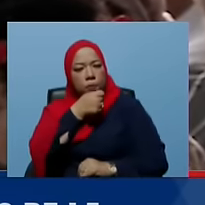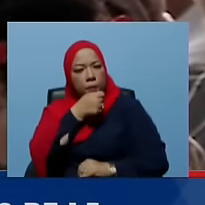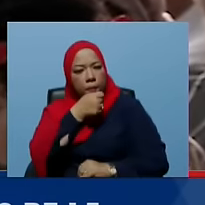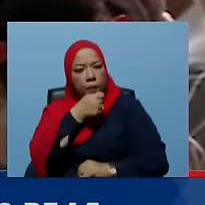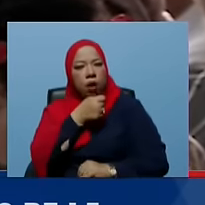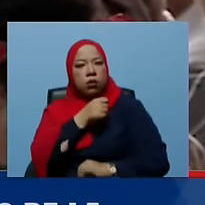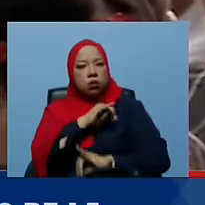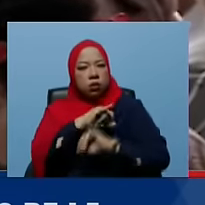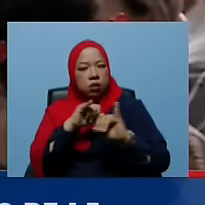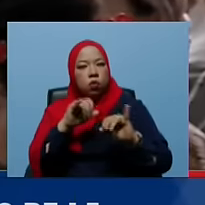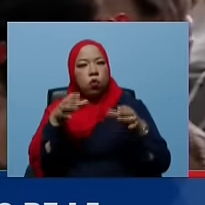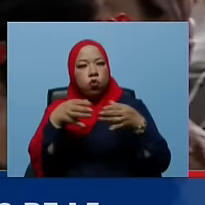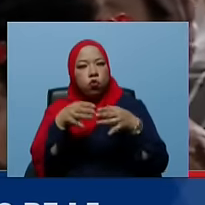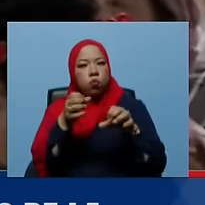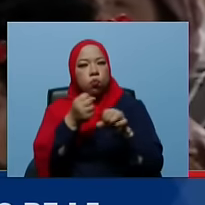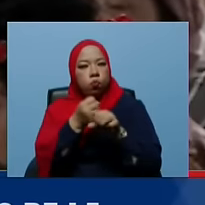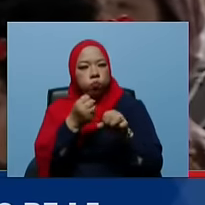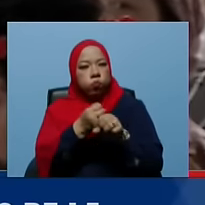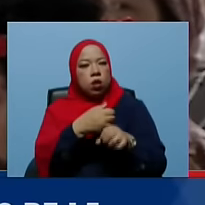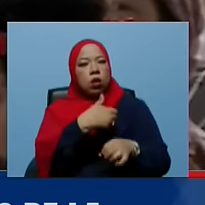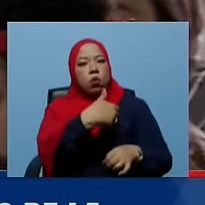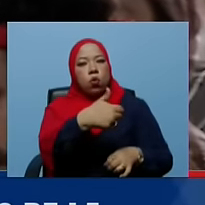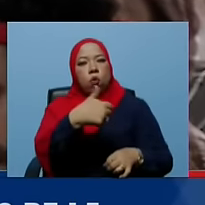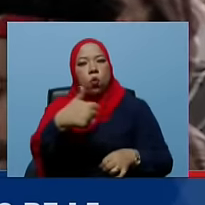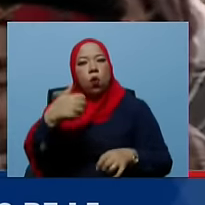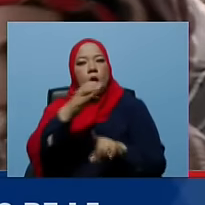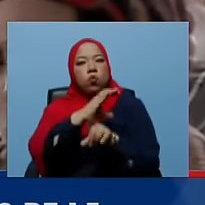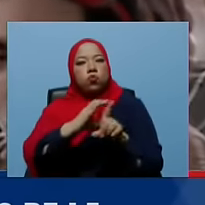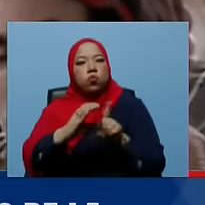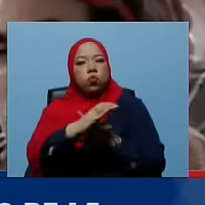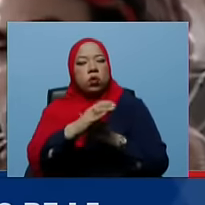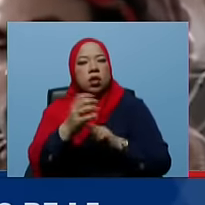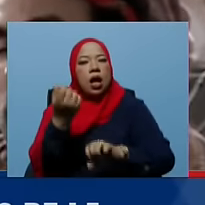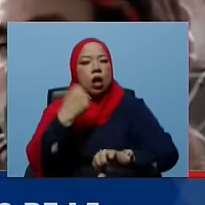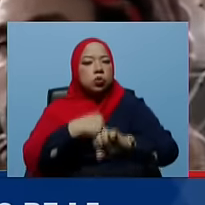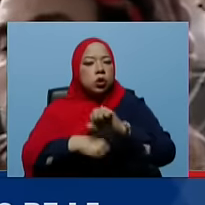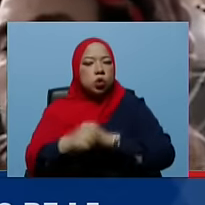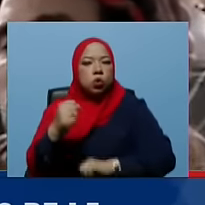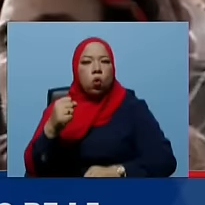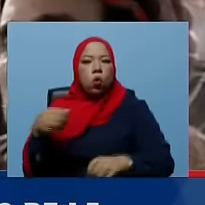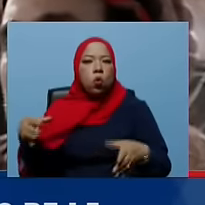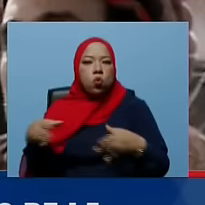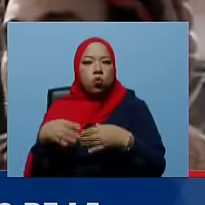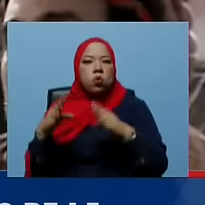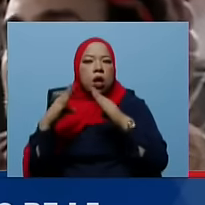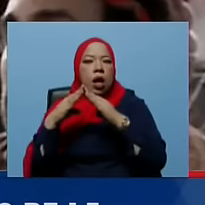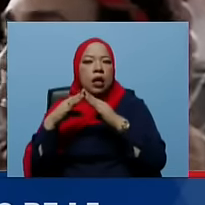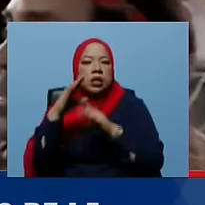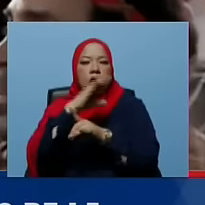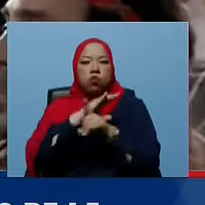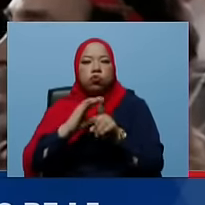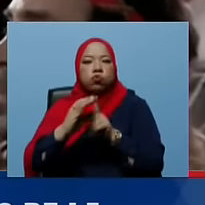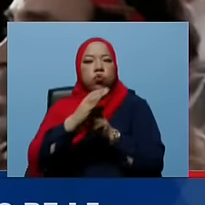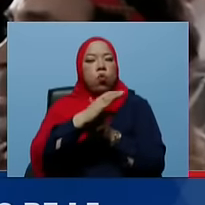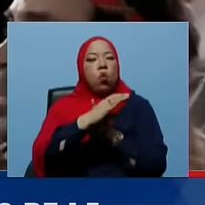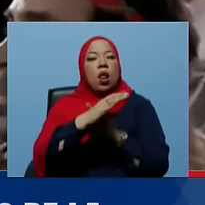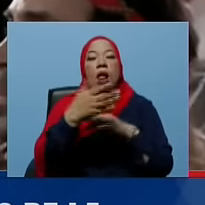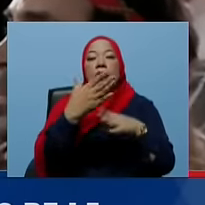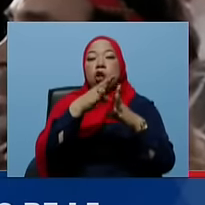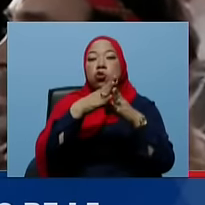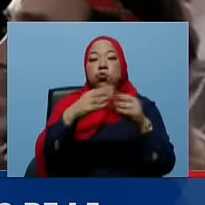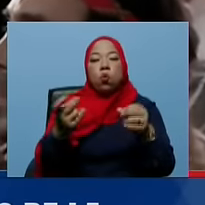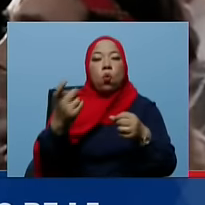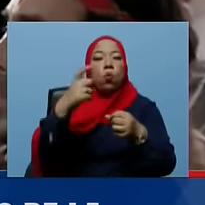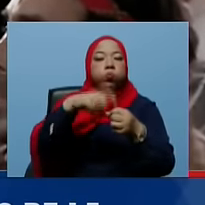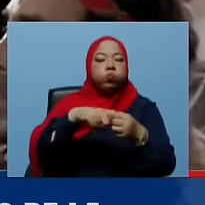Cada grupo cultural, llámese como se llame, asociación, casa de cultura, todo lo que sucede aquí adentro es